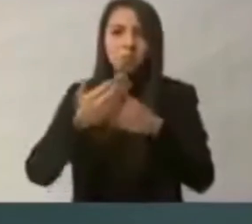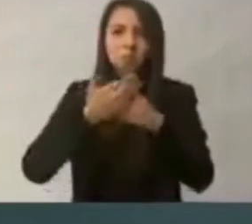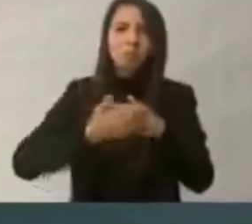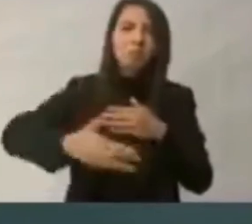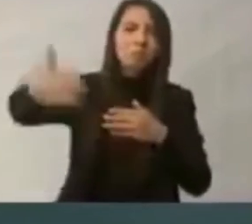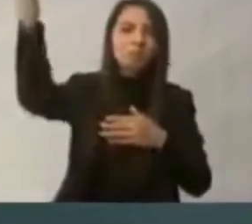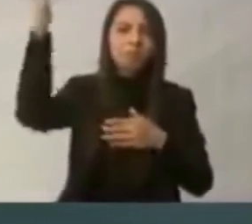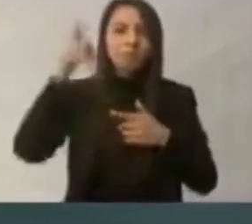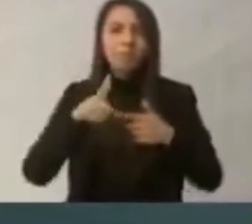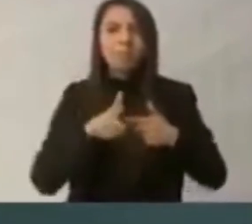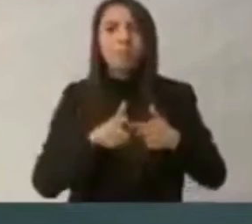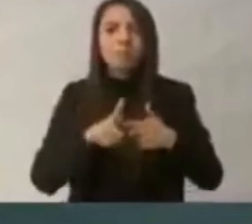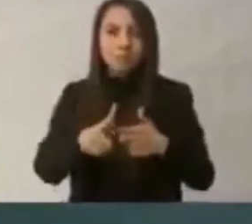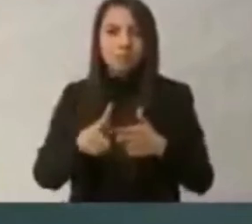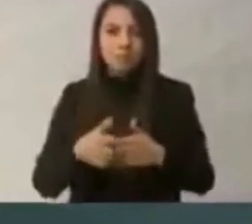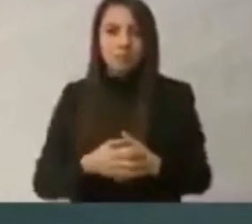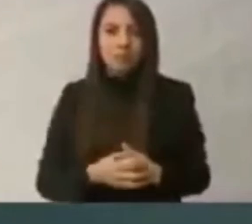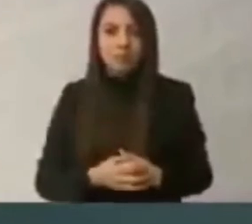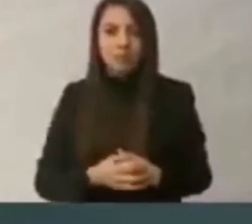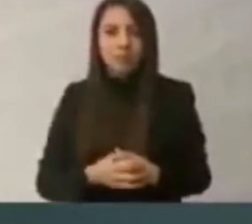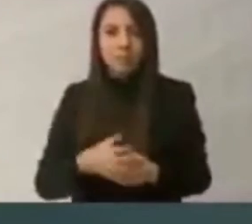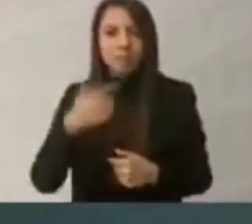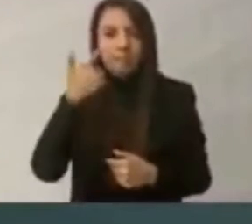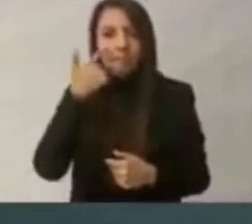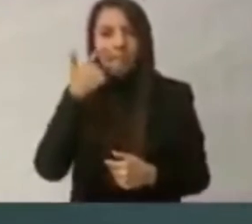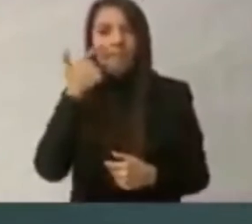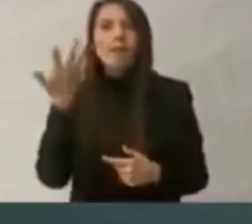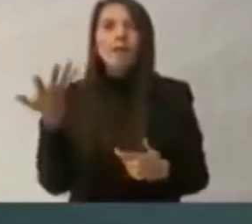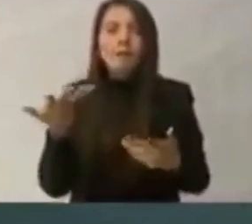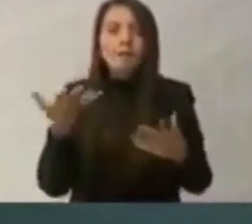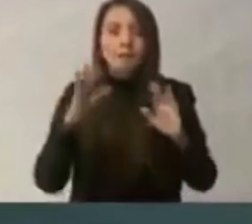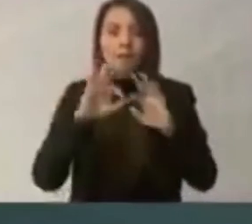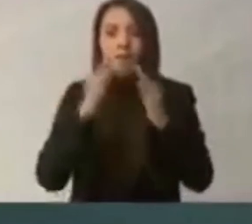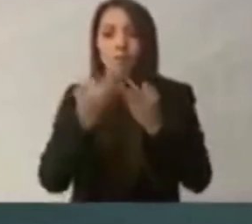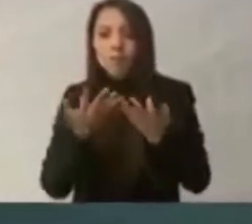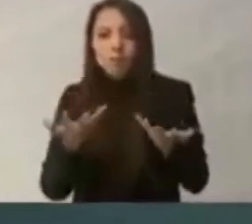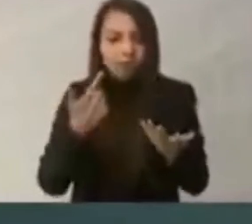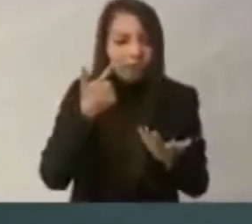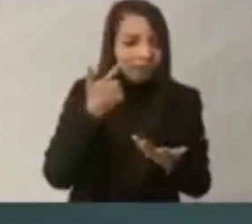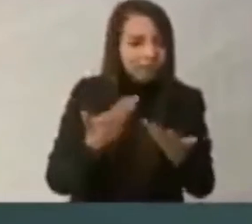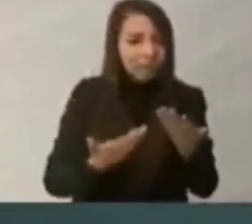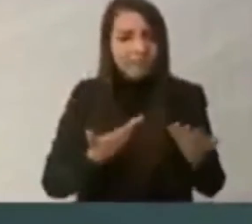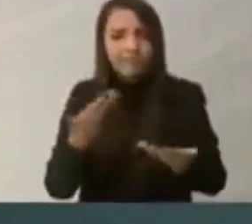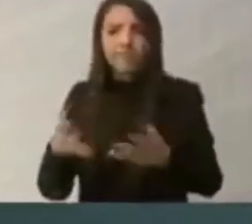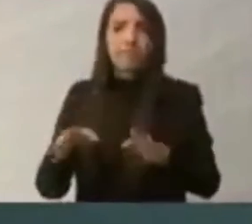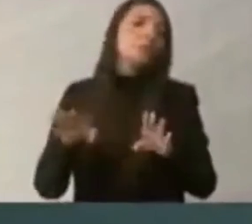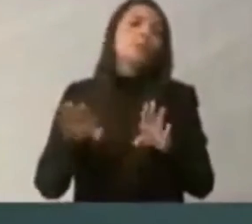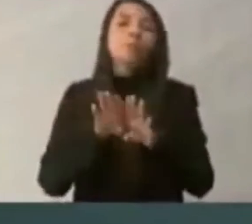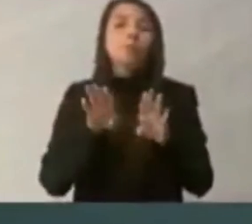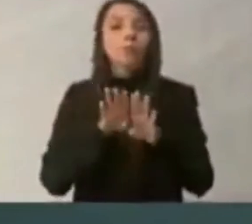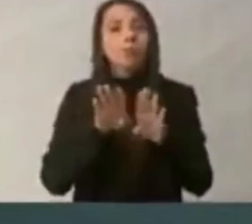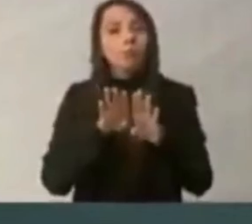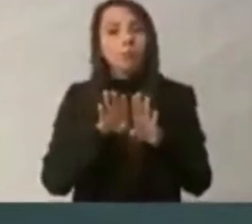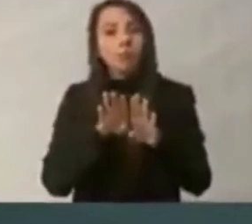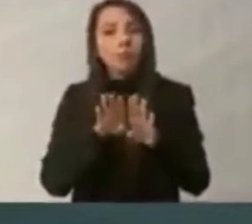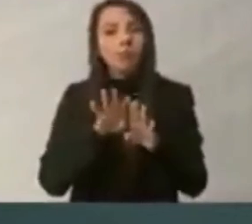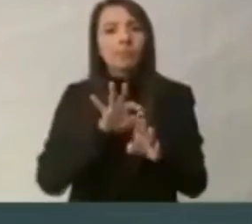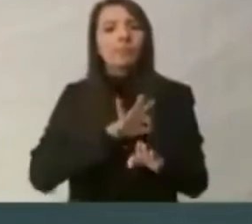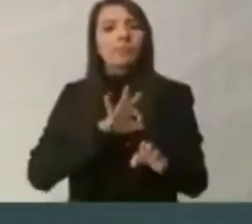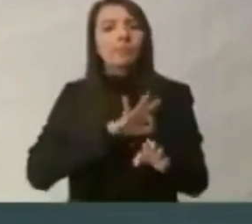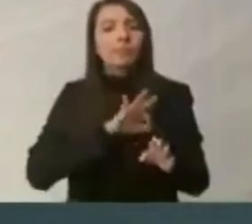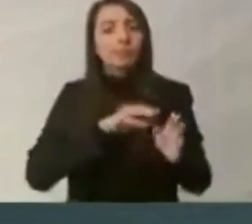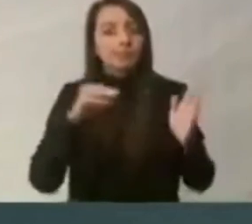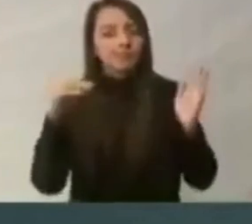adelante. Vamos a buscar la forma de convertirlo en ley y, si es posible,